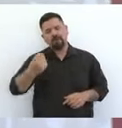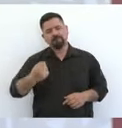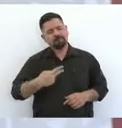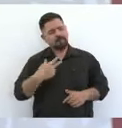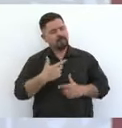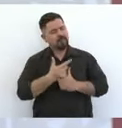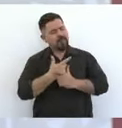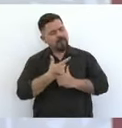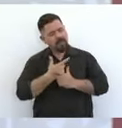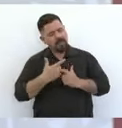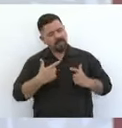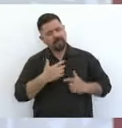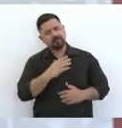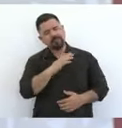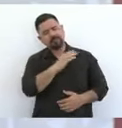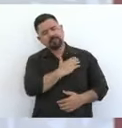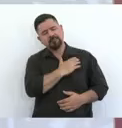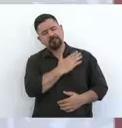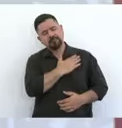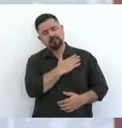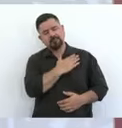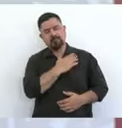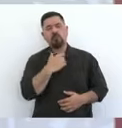conocer los cerca de